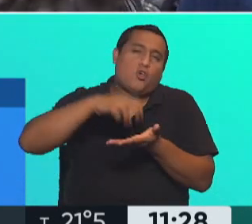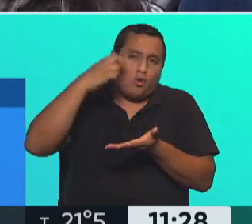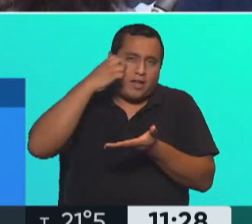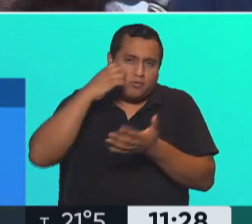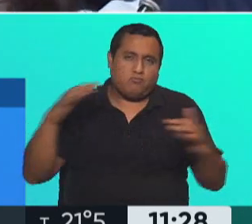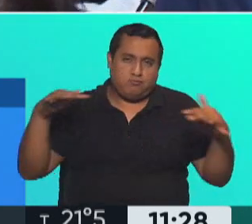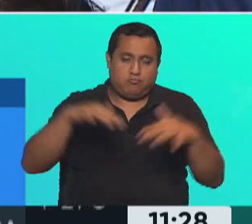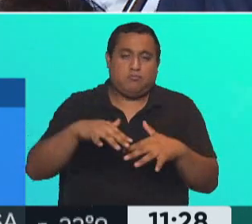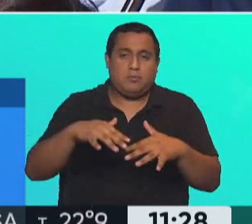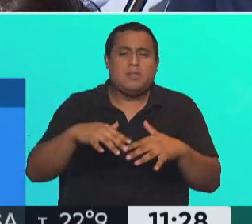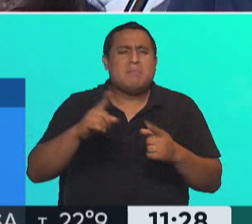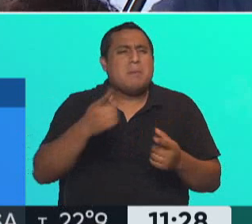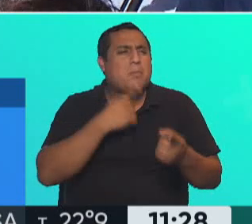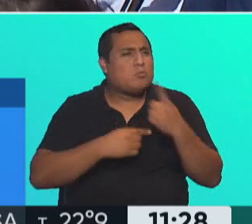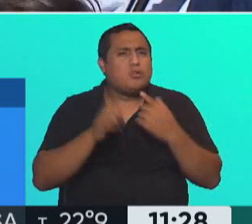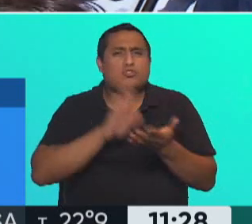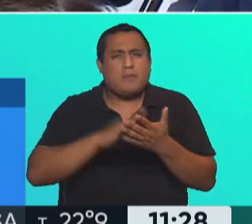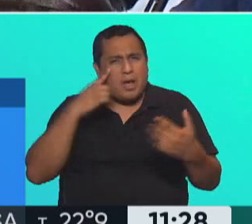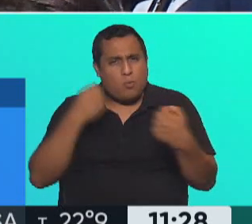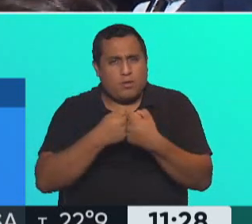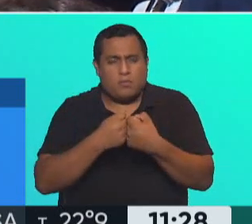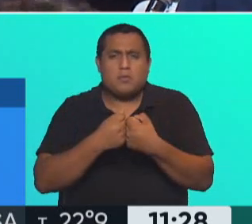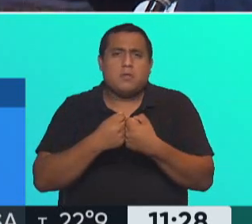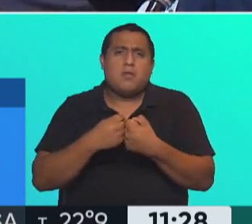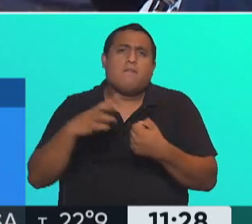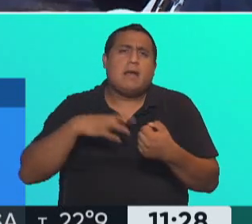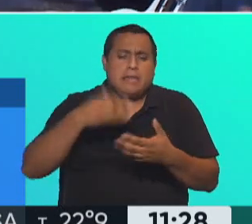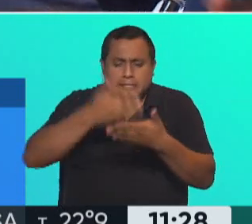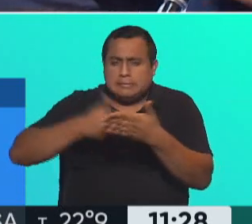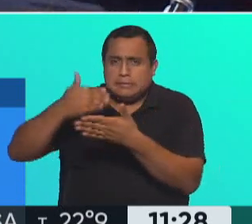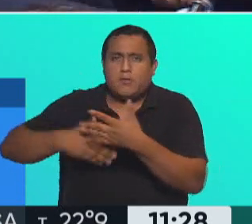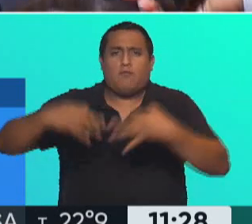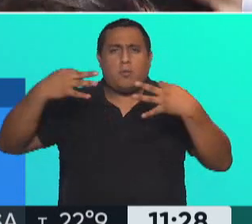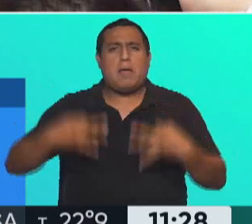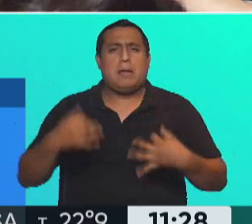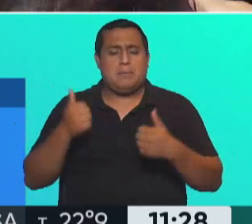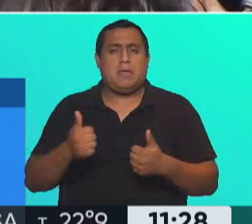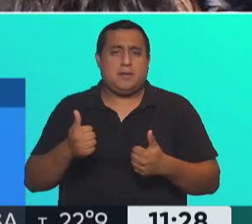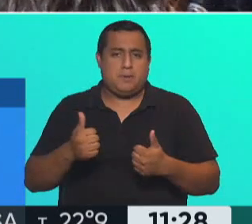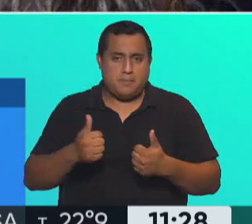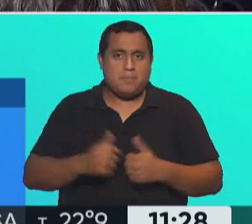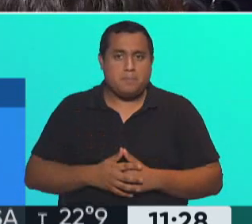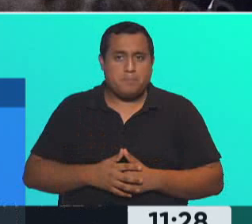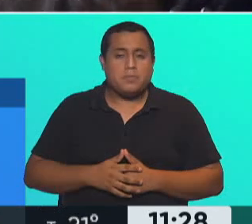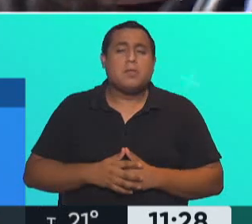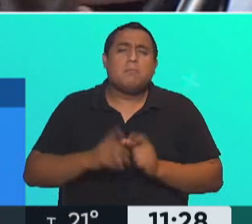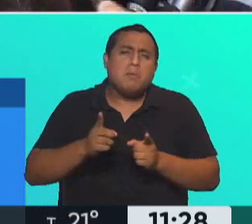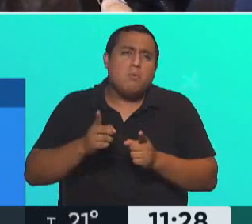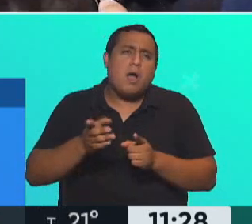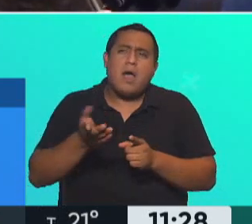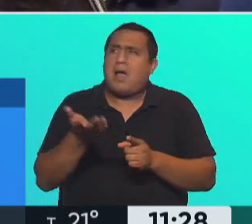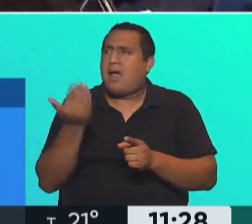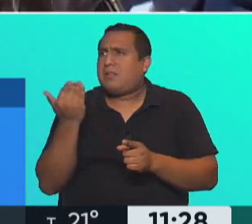preguntaban de los acuerdos, estamos trabajando en la formalización de los documentos sobre la base del marco de políticas económicas que se anunció